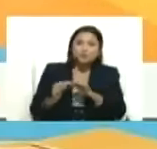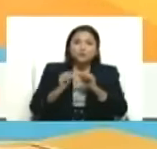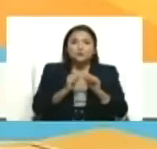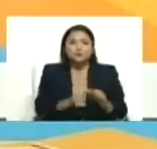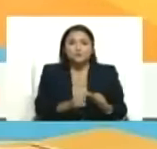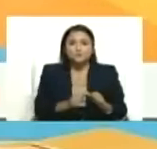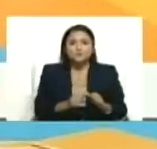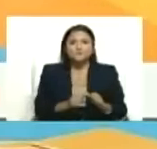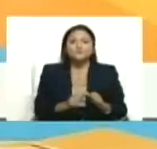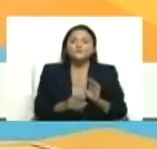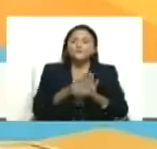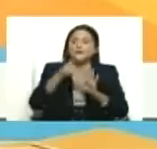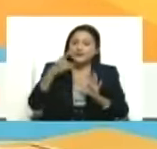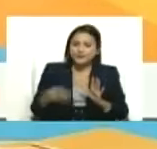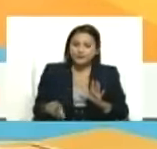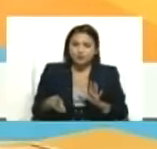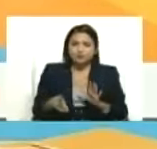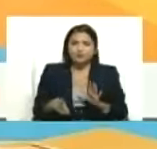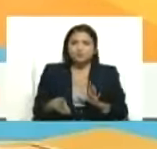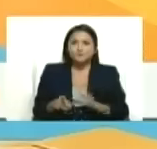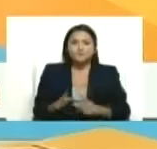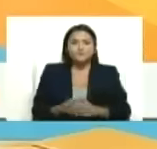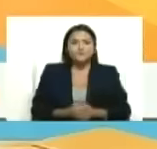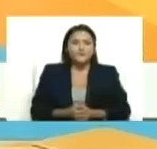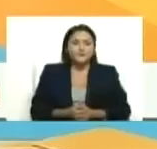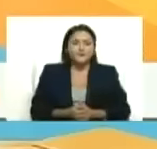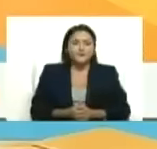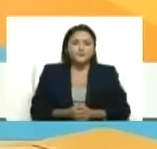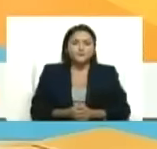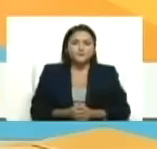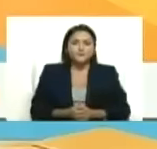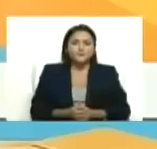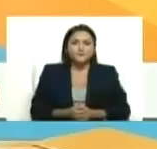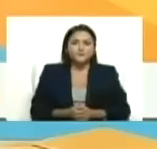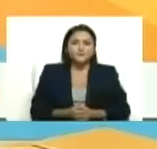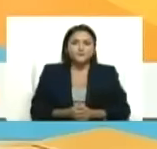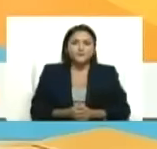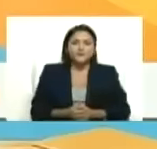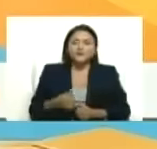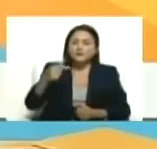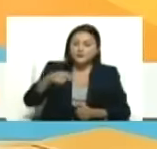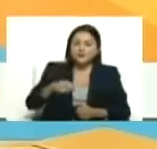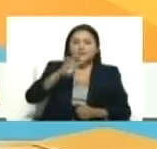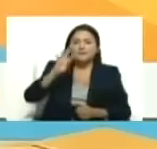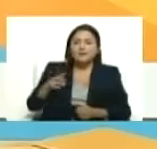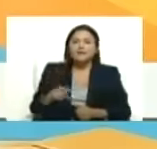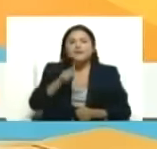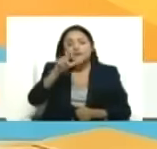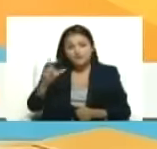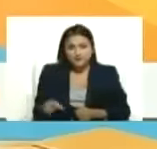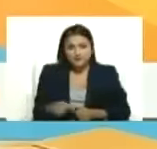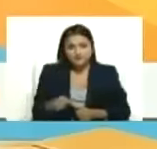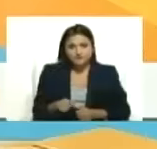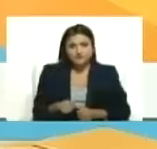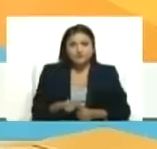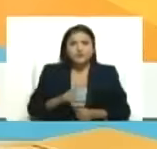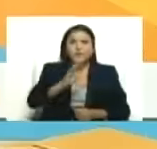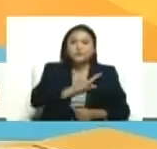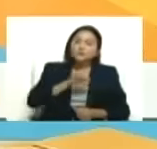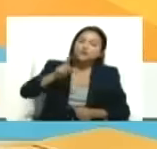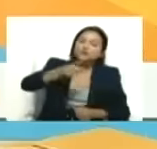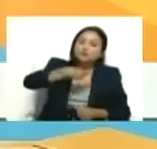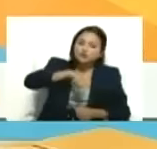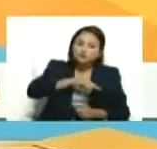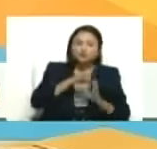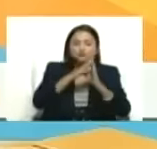nuestro derecho de reafirmar la posesión del territorio de la guayana esquiva que nos pertenece a todas y